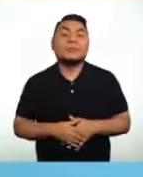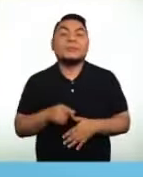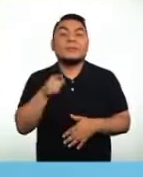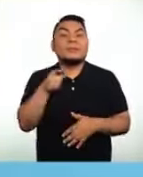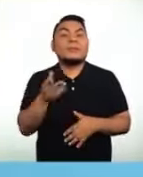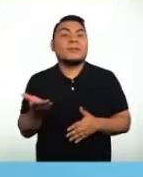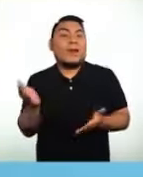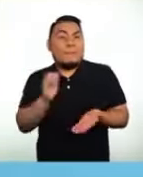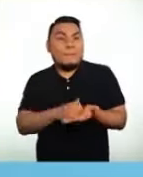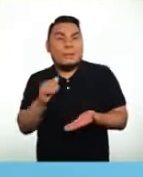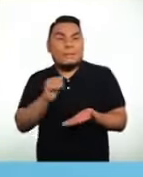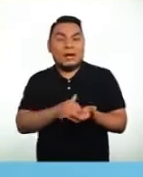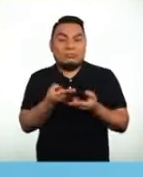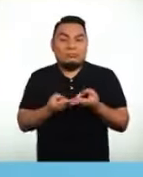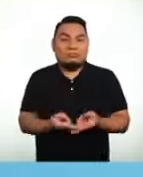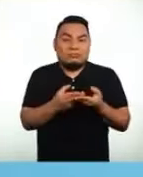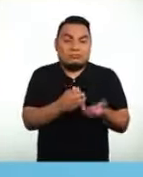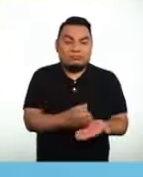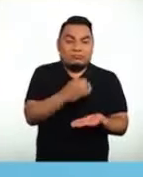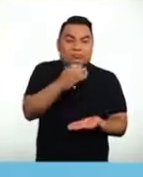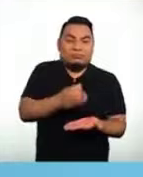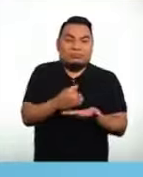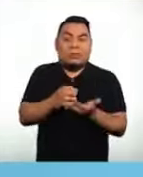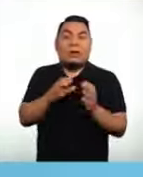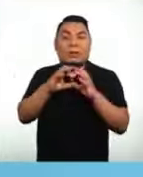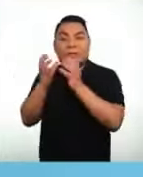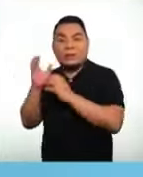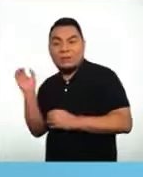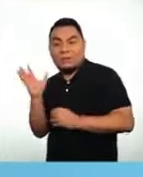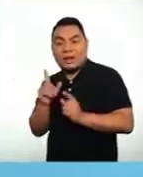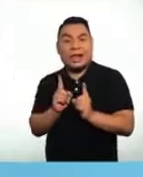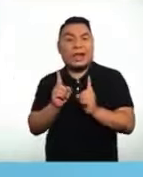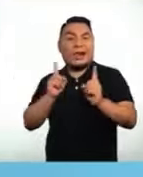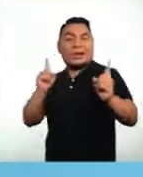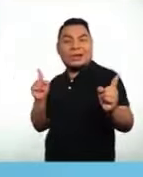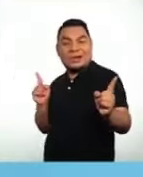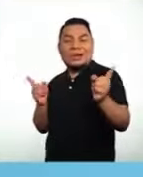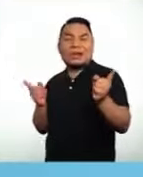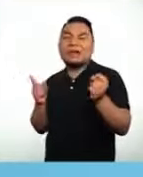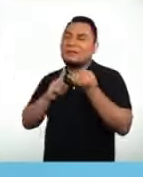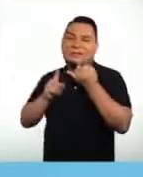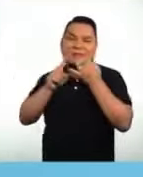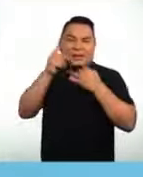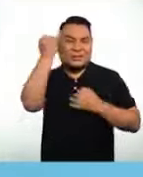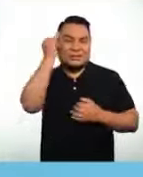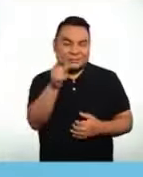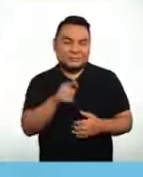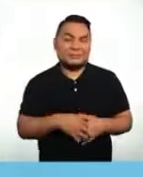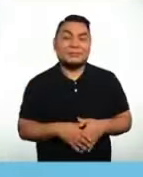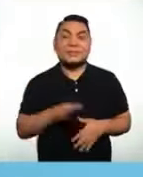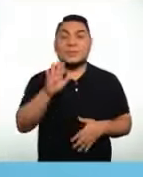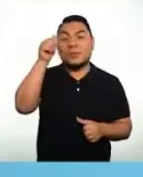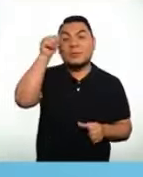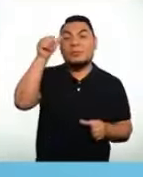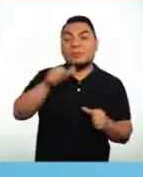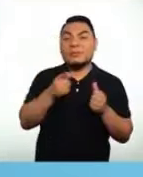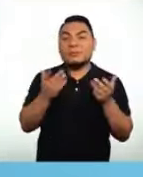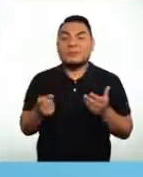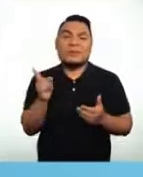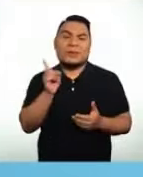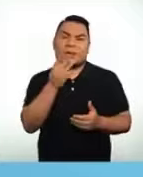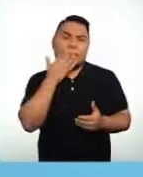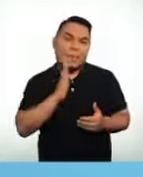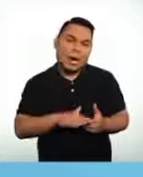niño. Colocar más peso en las botellas, lanzar desde más lejos, etc.